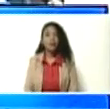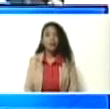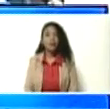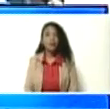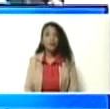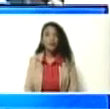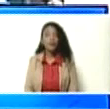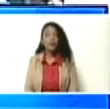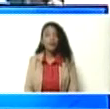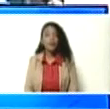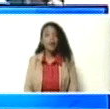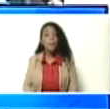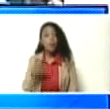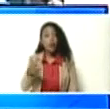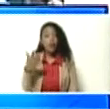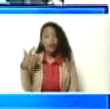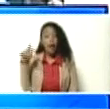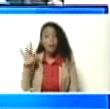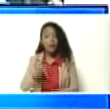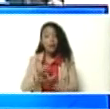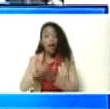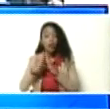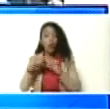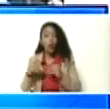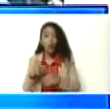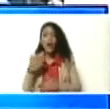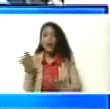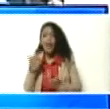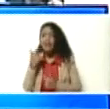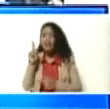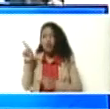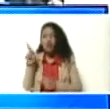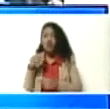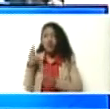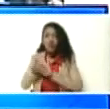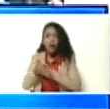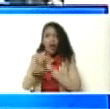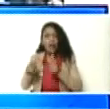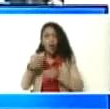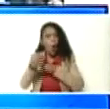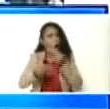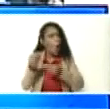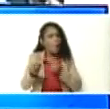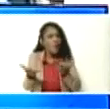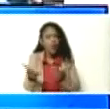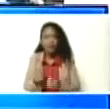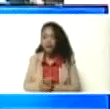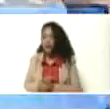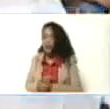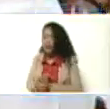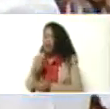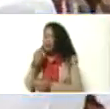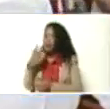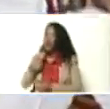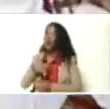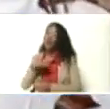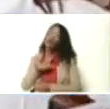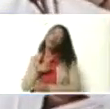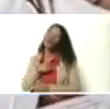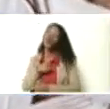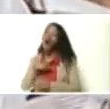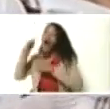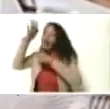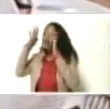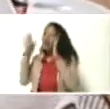estar en todo, pues. ¿Qué dice Ernesto Villegas de esto? ¿Cómo pudiéramos hacerlo? Bueno, señor presidente, nosotros, y atendiendo